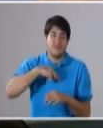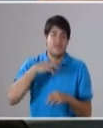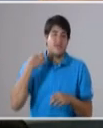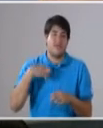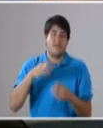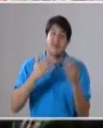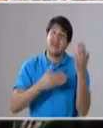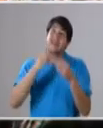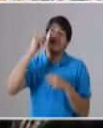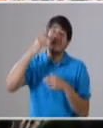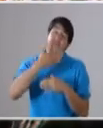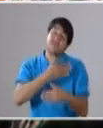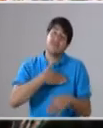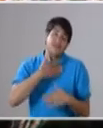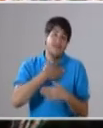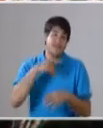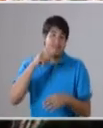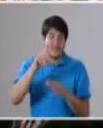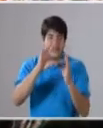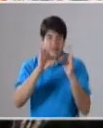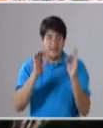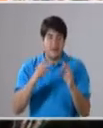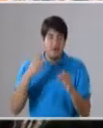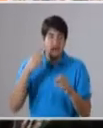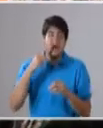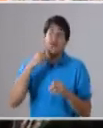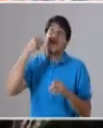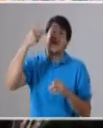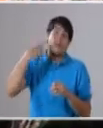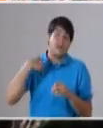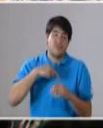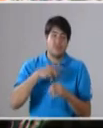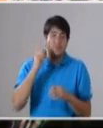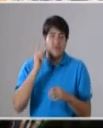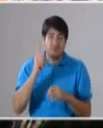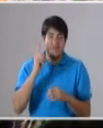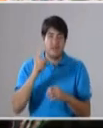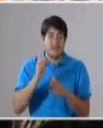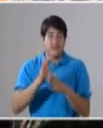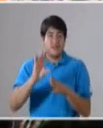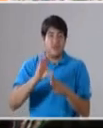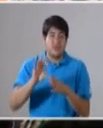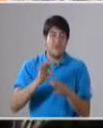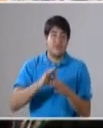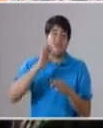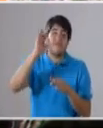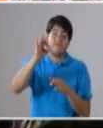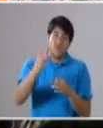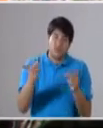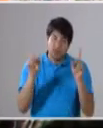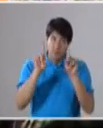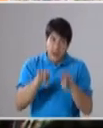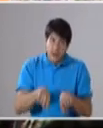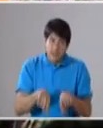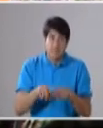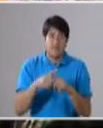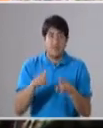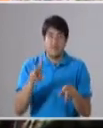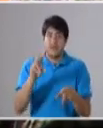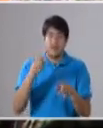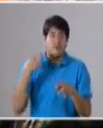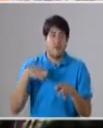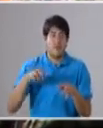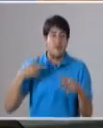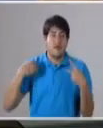y agradarle. Y de esa manera, Él nos va a estar advirtiendo las cosas que van a suceder en el mundo, pero ya no para